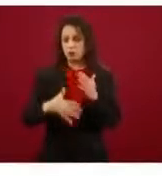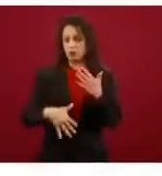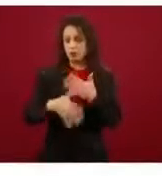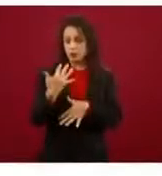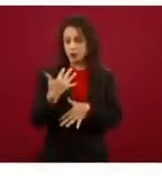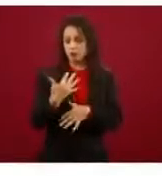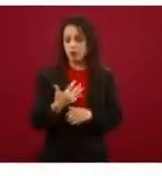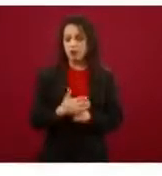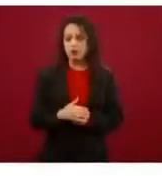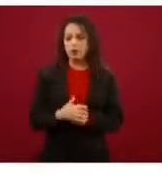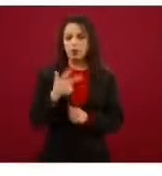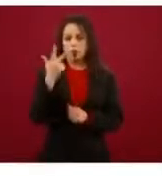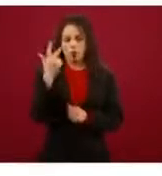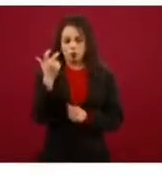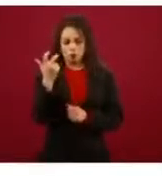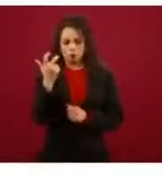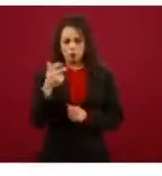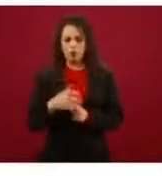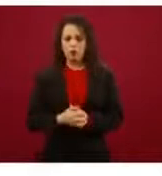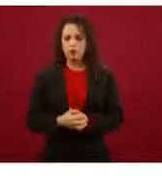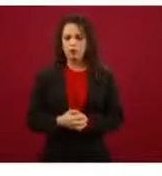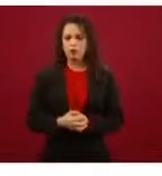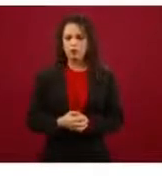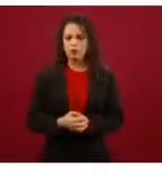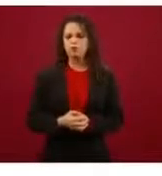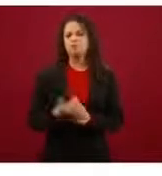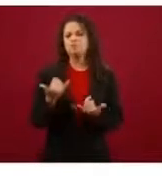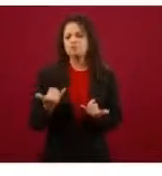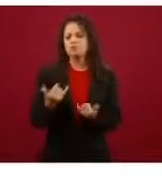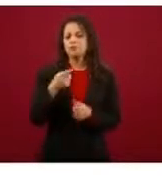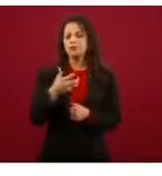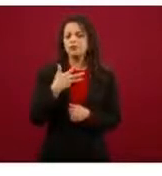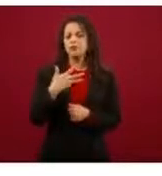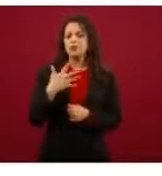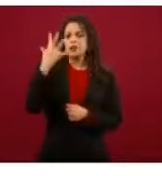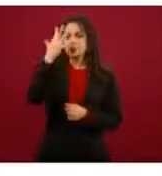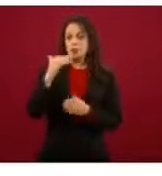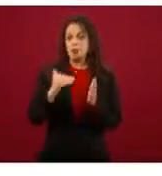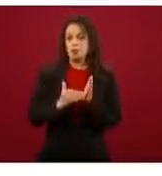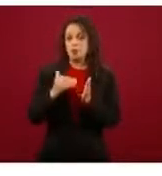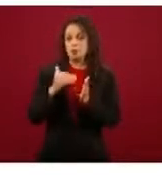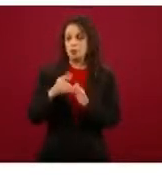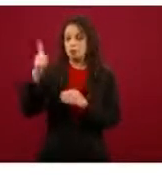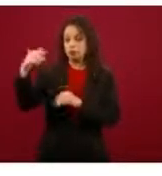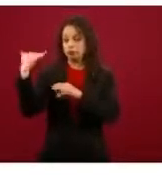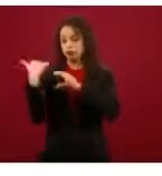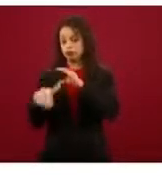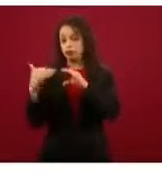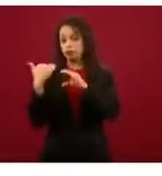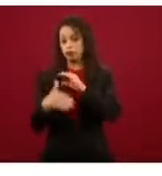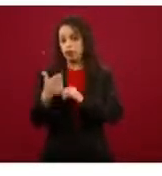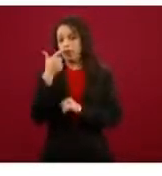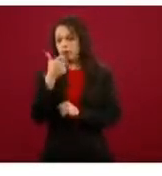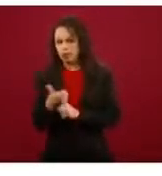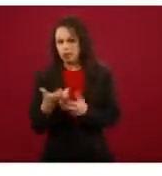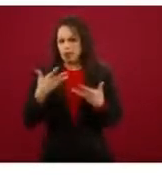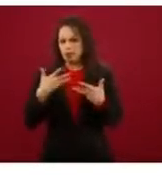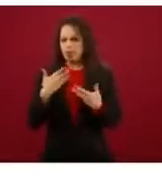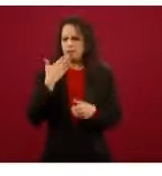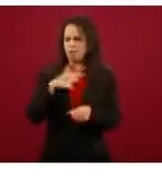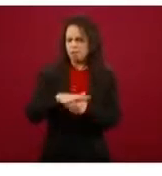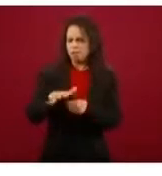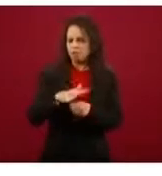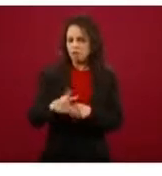con 8 pesos, sin embargo, había recibido importe por 5 millones de pesos en sus transferencias. Para